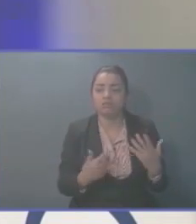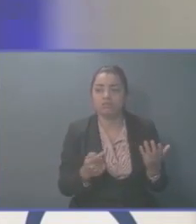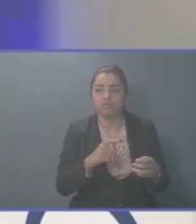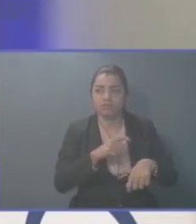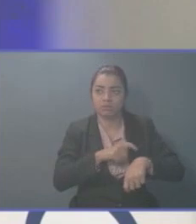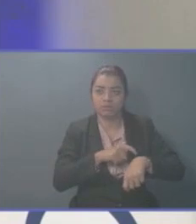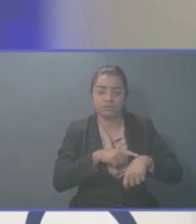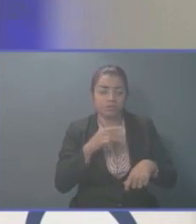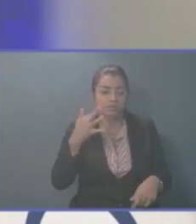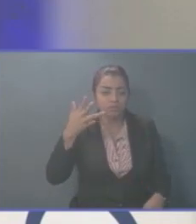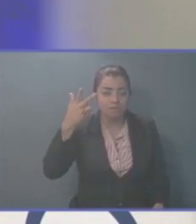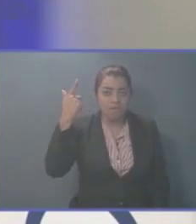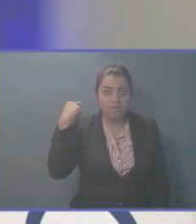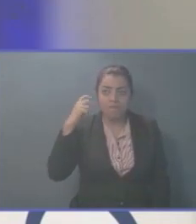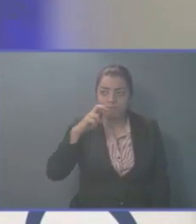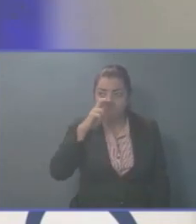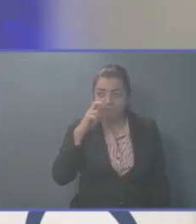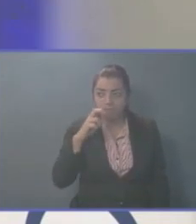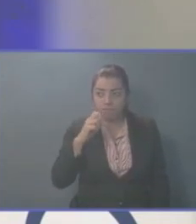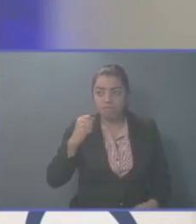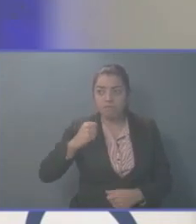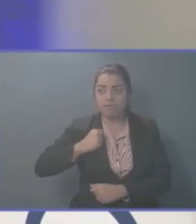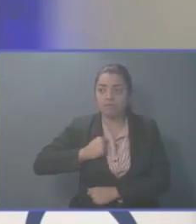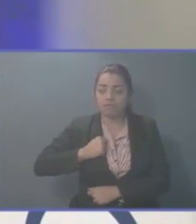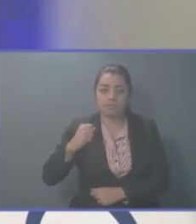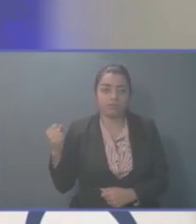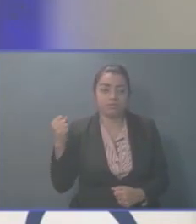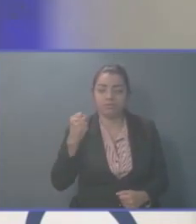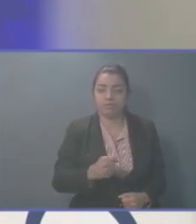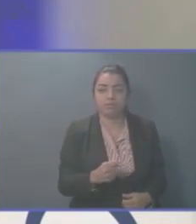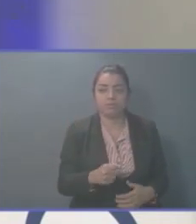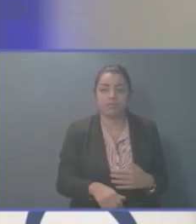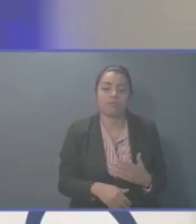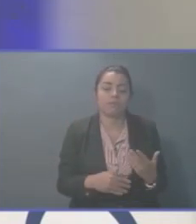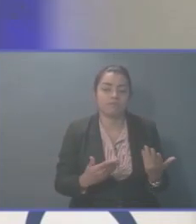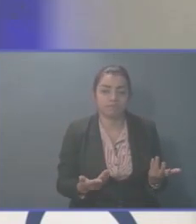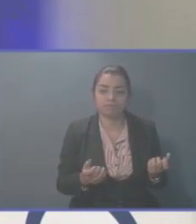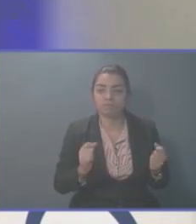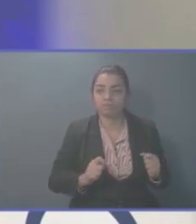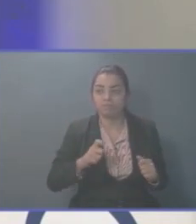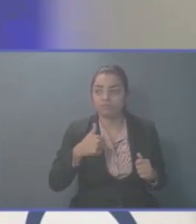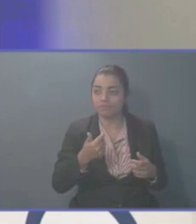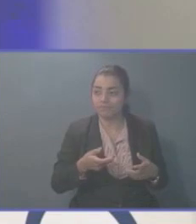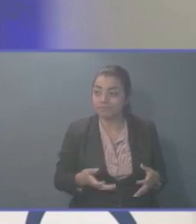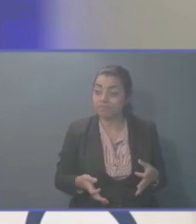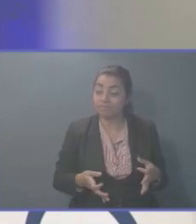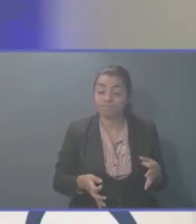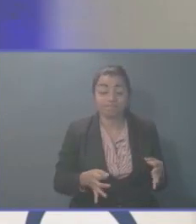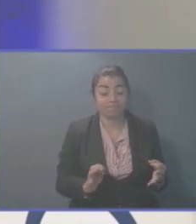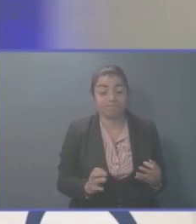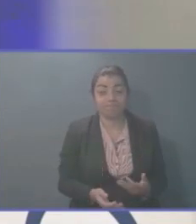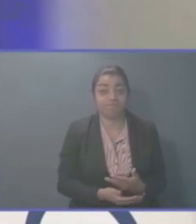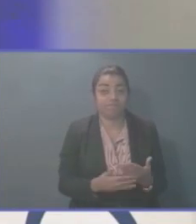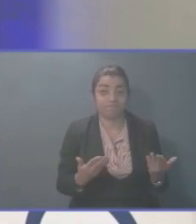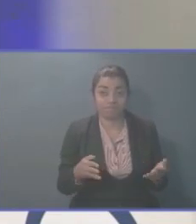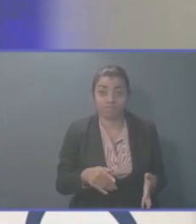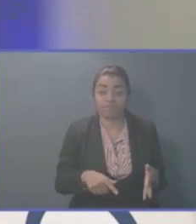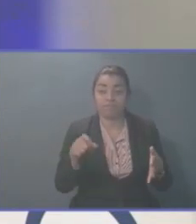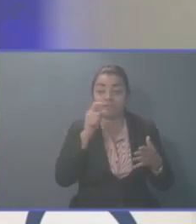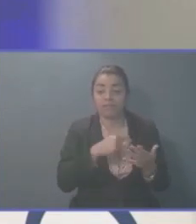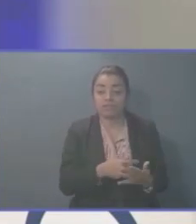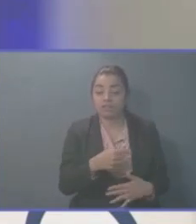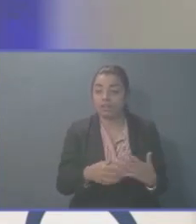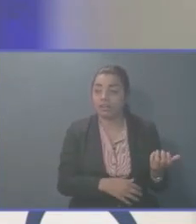momentos oscuros de dictadura, ¿verdad? Porque no se puede calificar de otra forma, donde un órgano trata